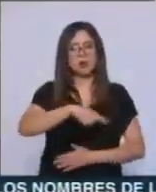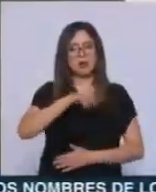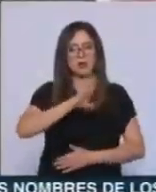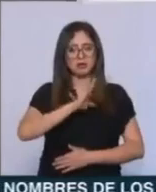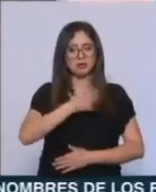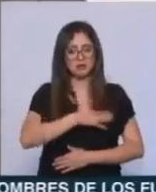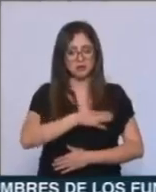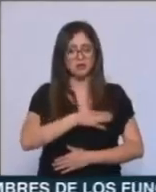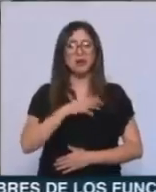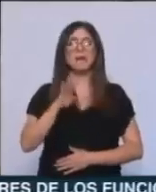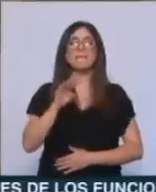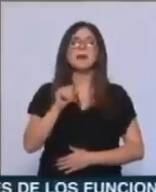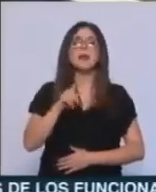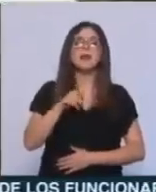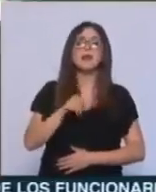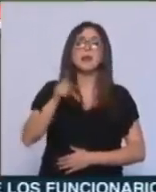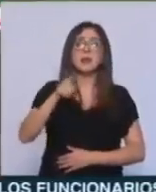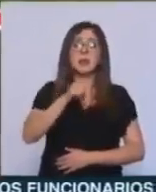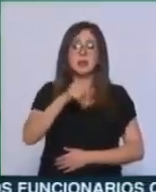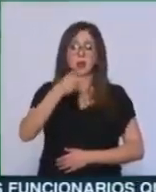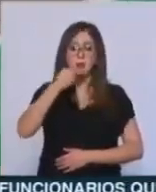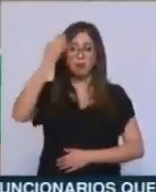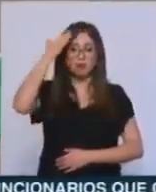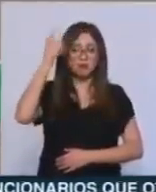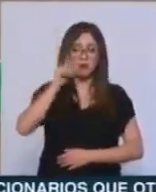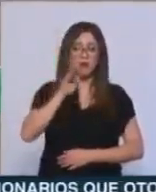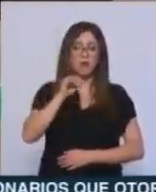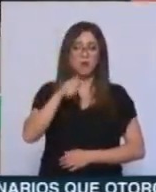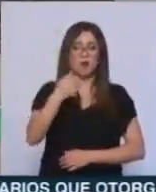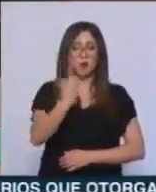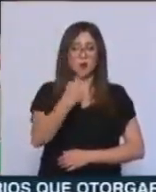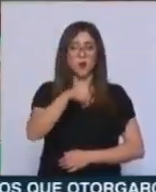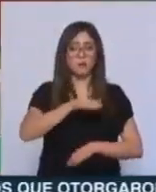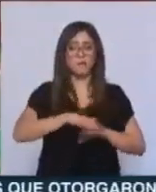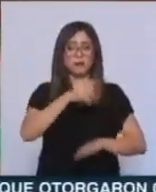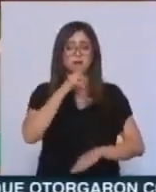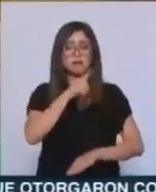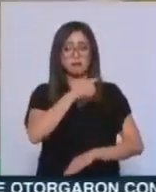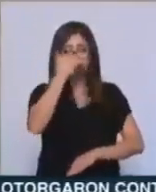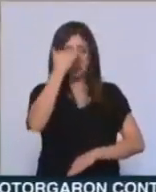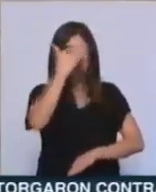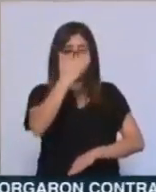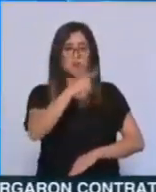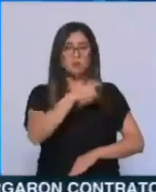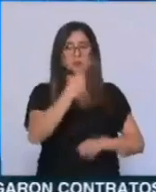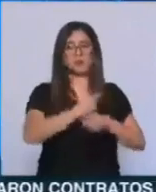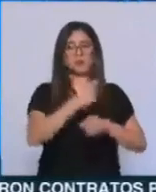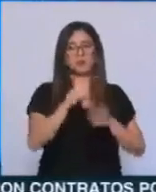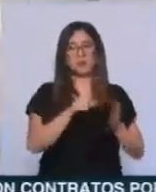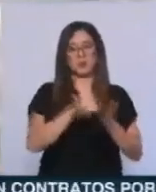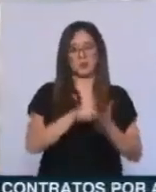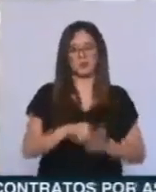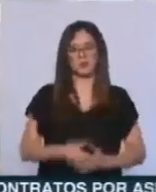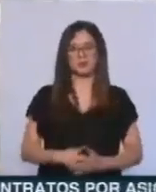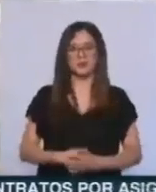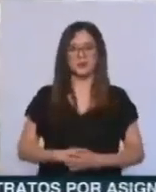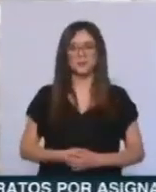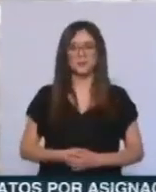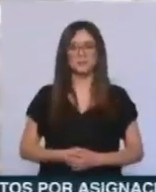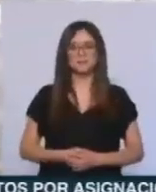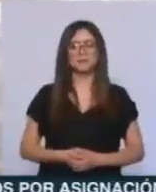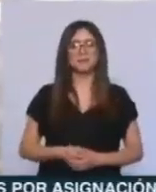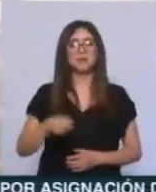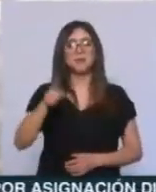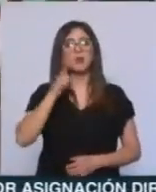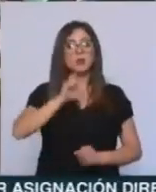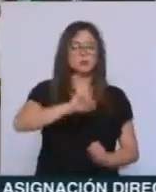El finlandés Valtteri Bottas, líder mundial de Fórmula 1, marcó el mejor tiempo del día y se colocó en la primera posición. La